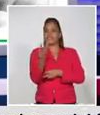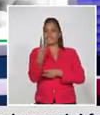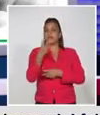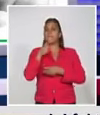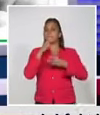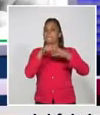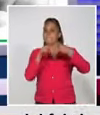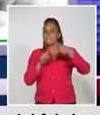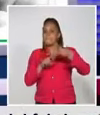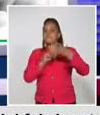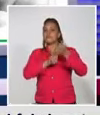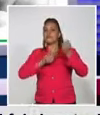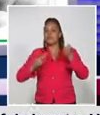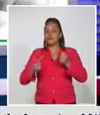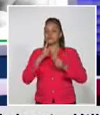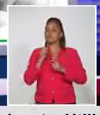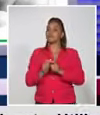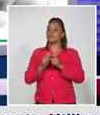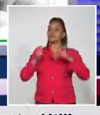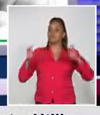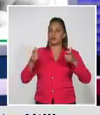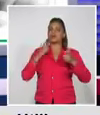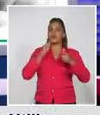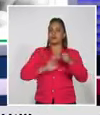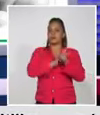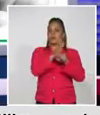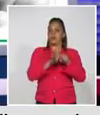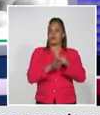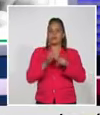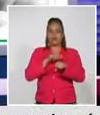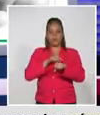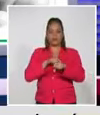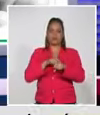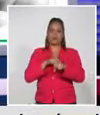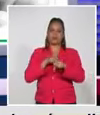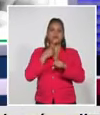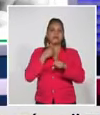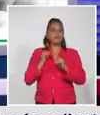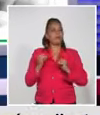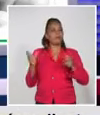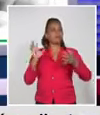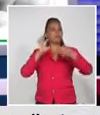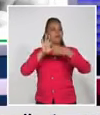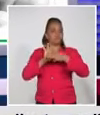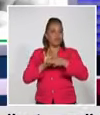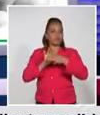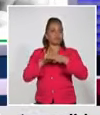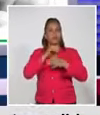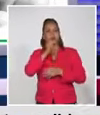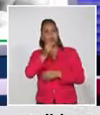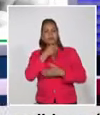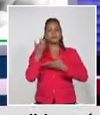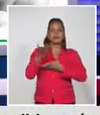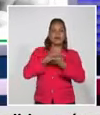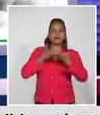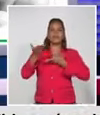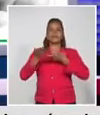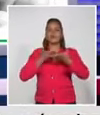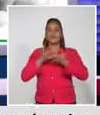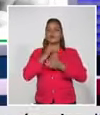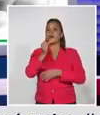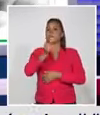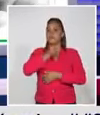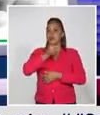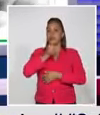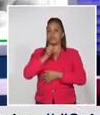gran incidencia de la enfermedad en los últimos tiempos. Estaremos teniendo contacto en esta mañana, conversando con la periodista